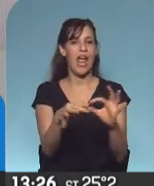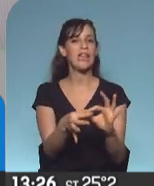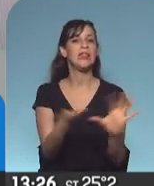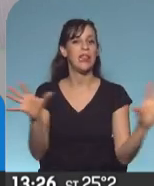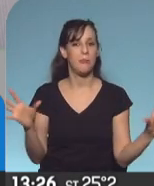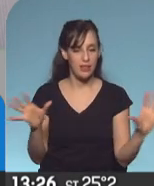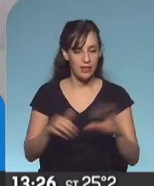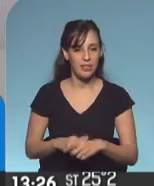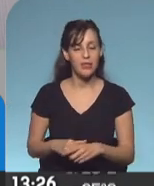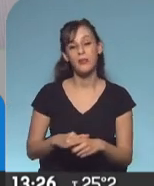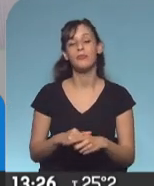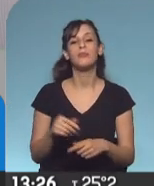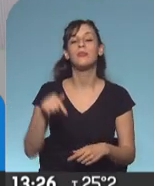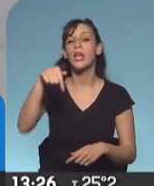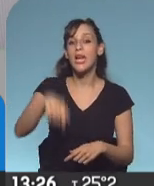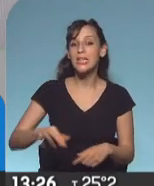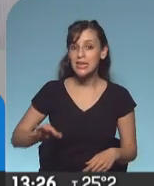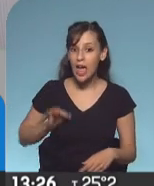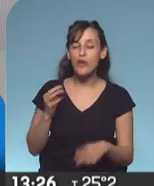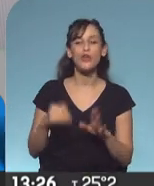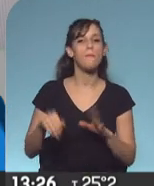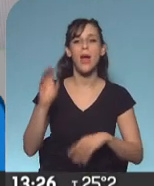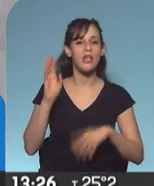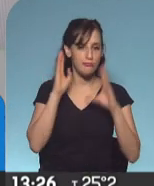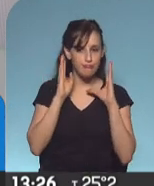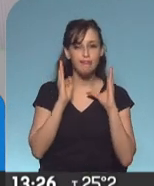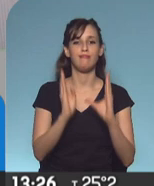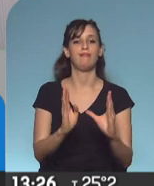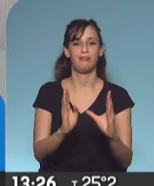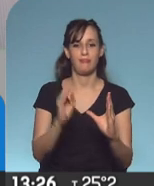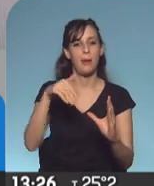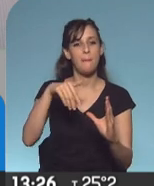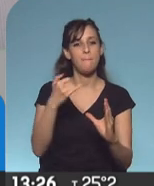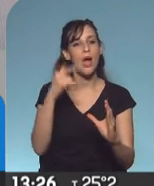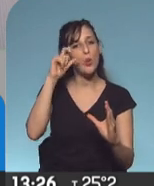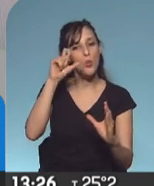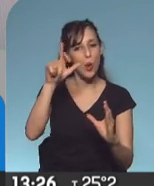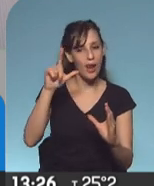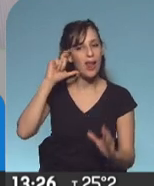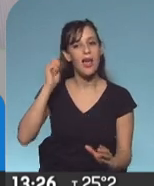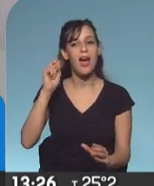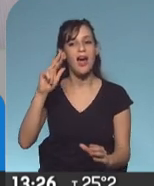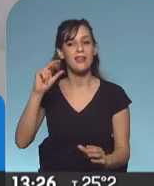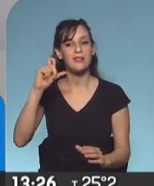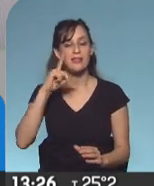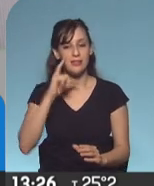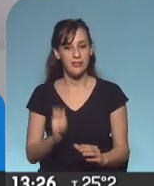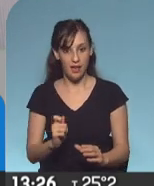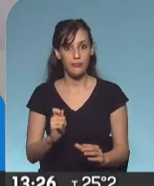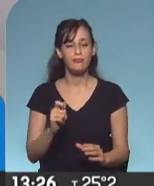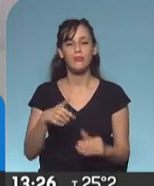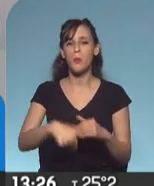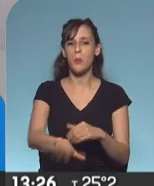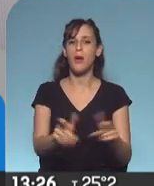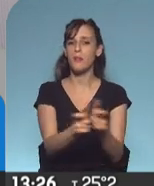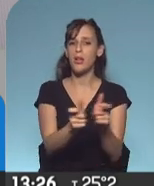la sección en foco de este año tiene como protagonista Manuel García Ferré. Por eso se van a proyectar películas clásicas como